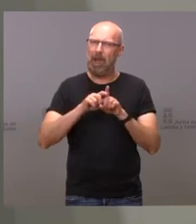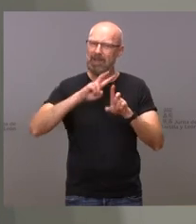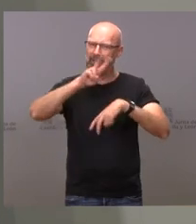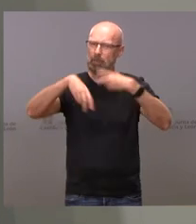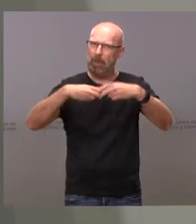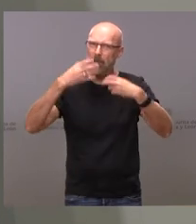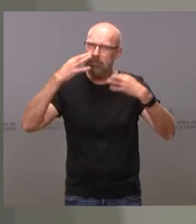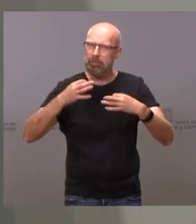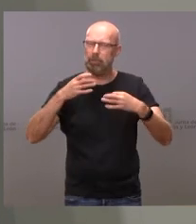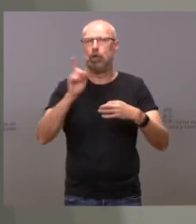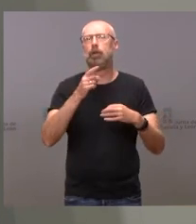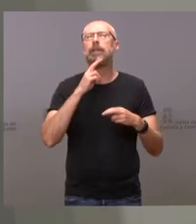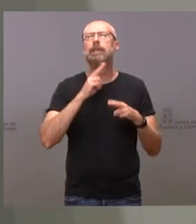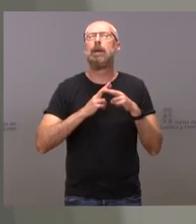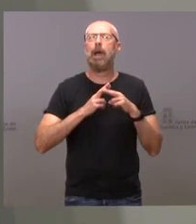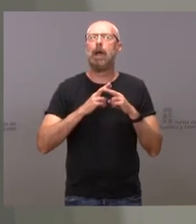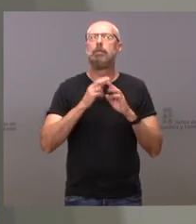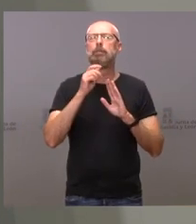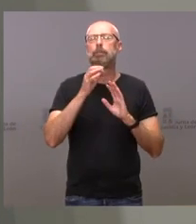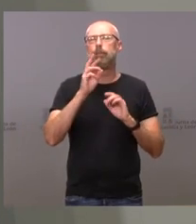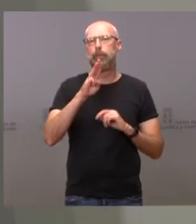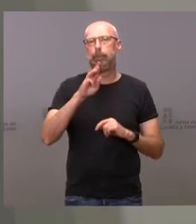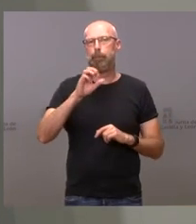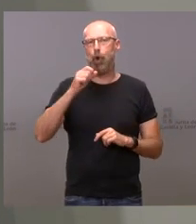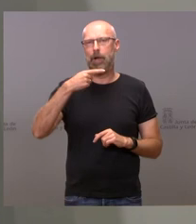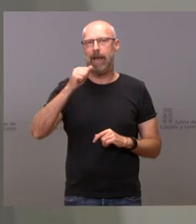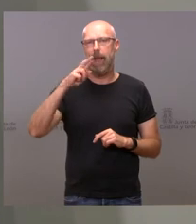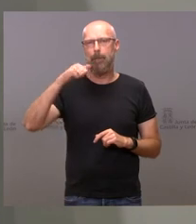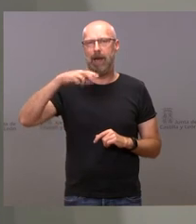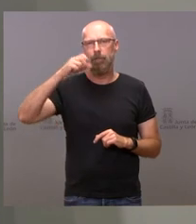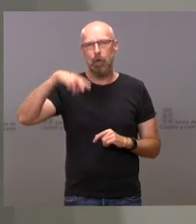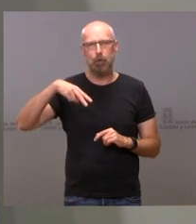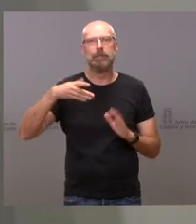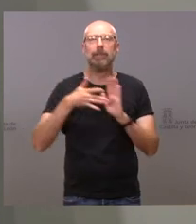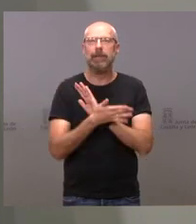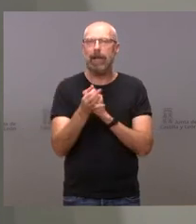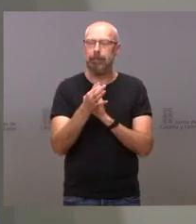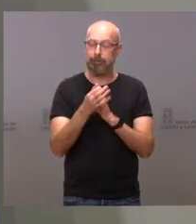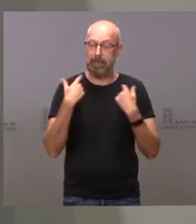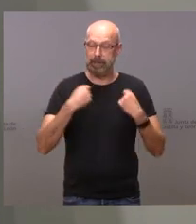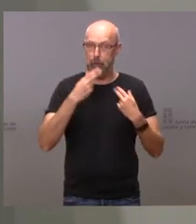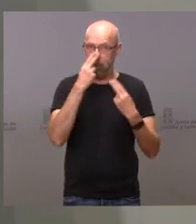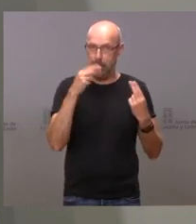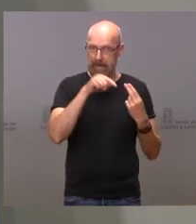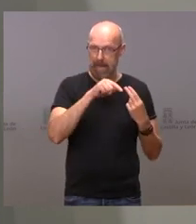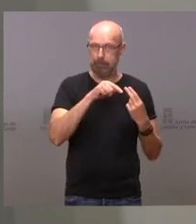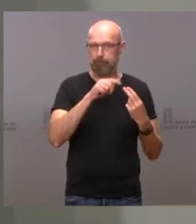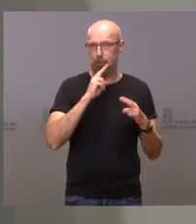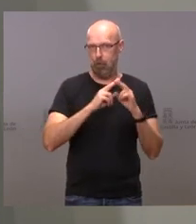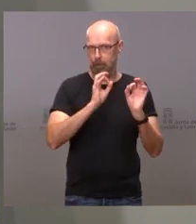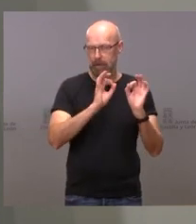a programación, se llama programar. Lo que se hace en salud pública y en las políticas públicas